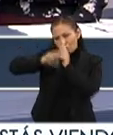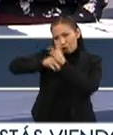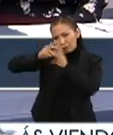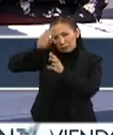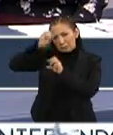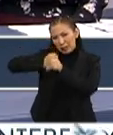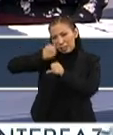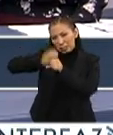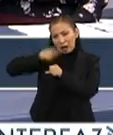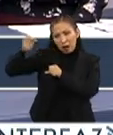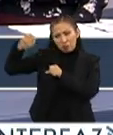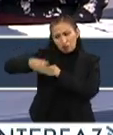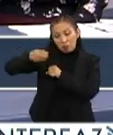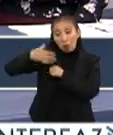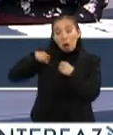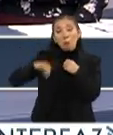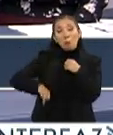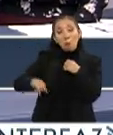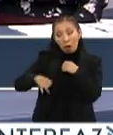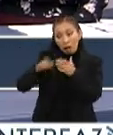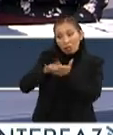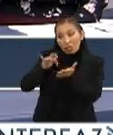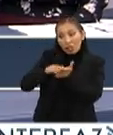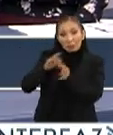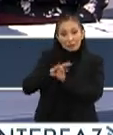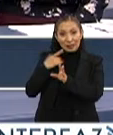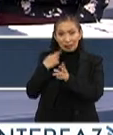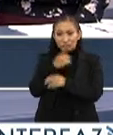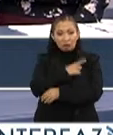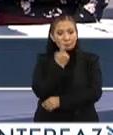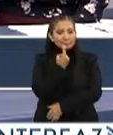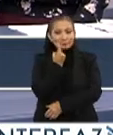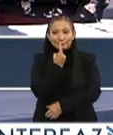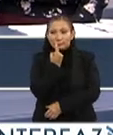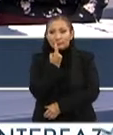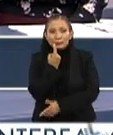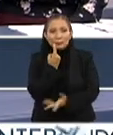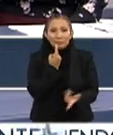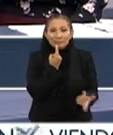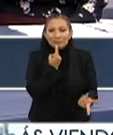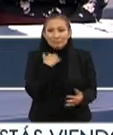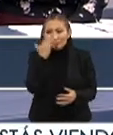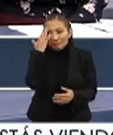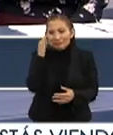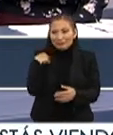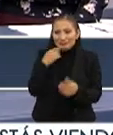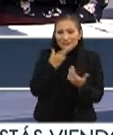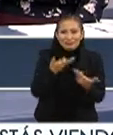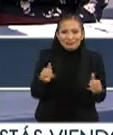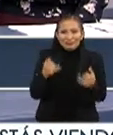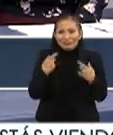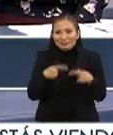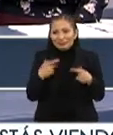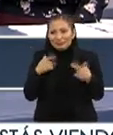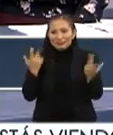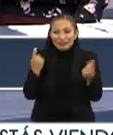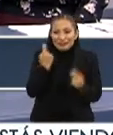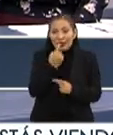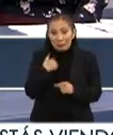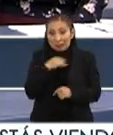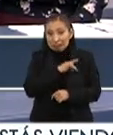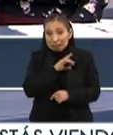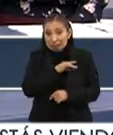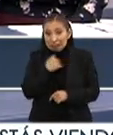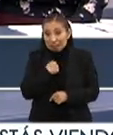práctica. Creo que fue algo muy interesante porque el hecho de estar sola y no conocer casi a nadie fue, bueno, a mí me